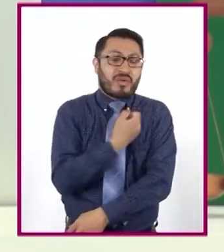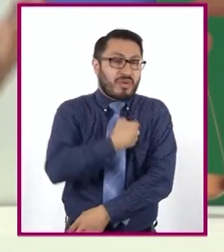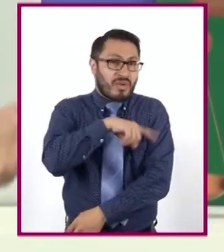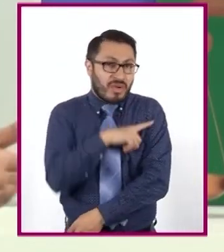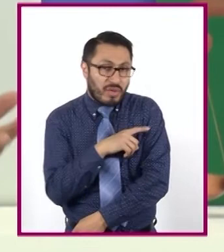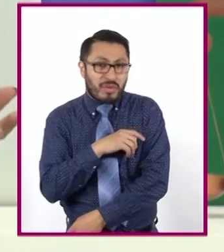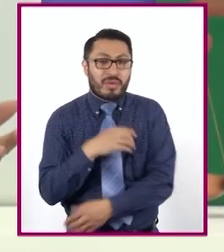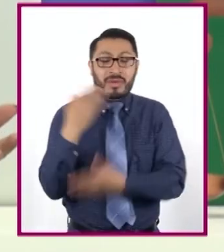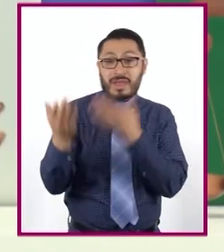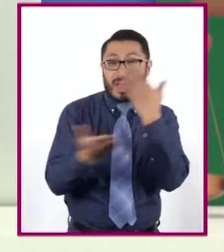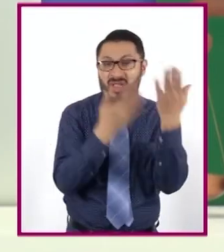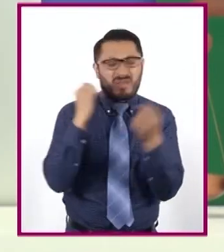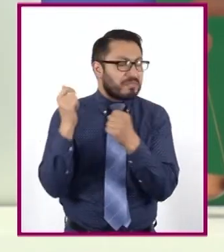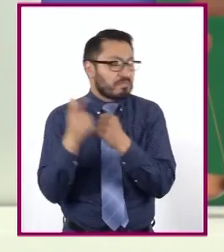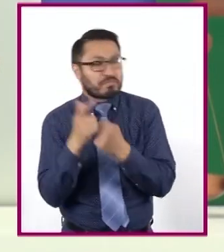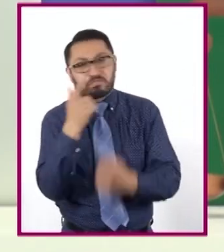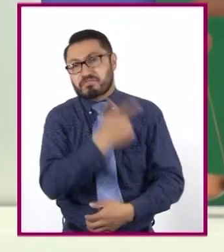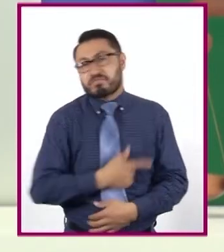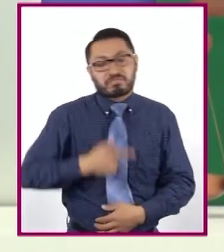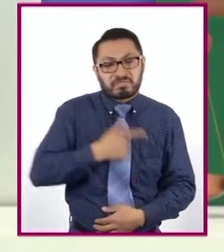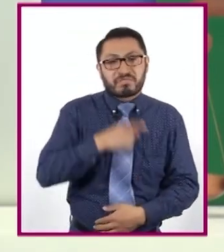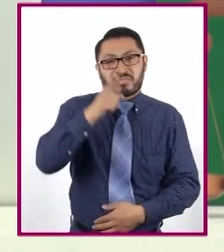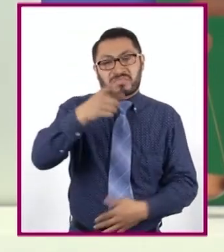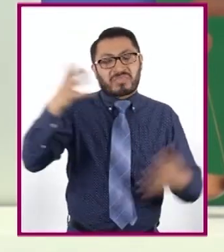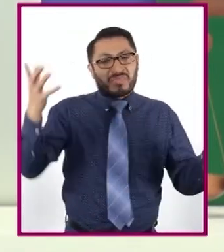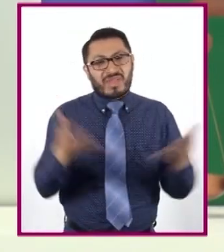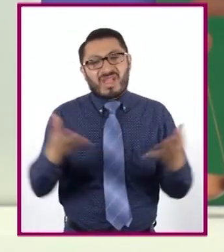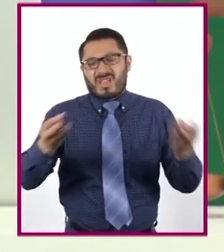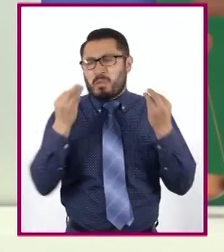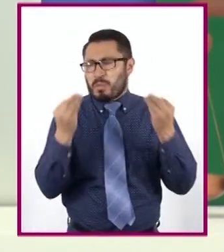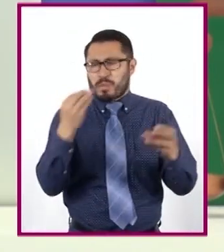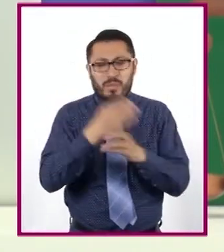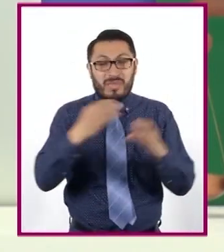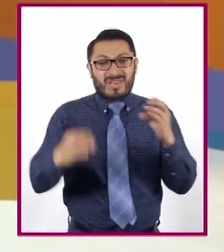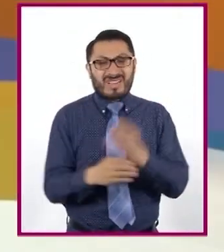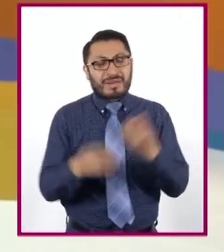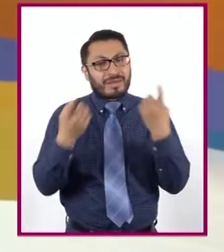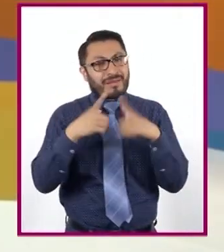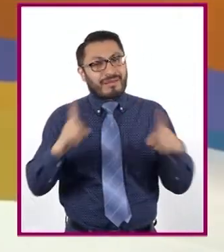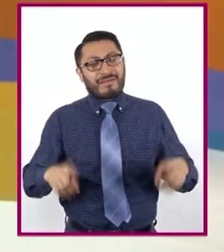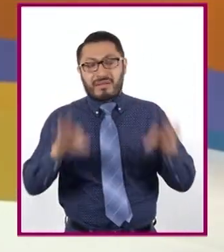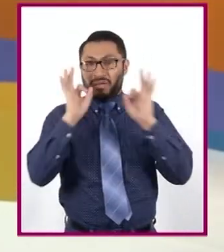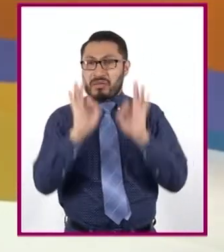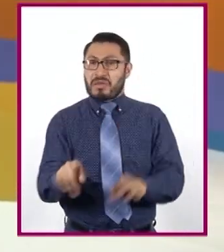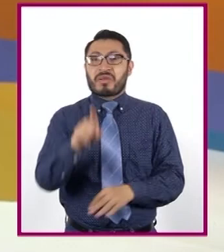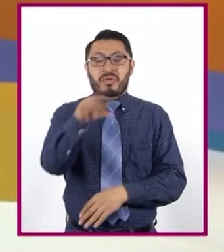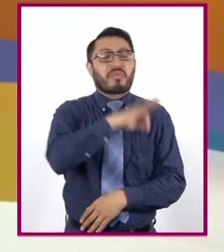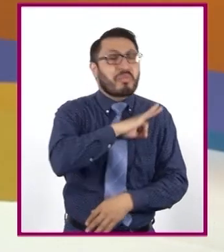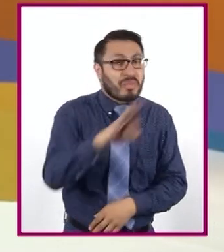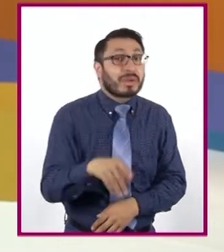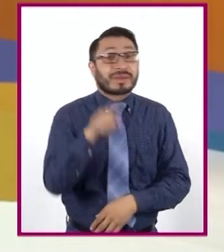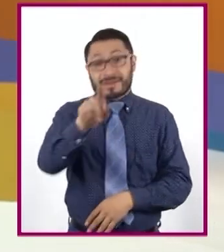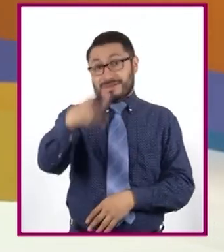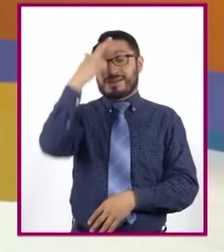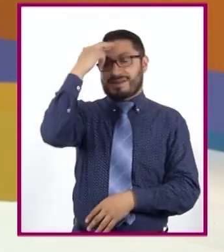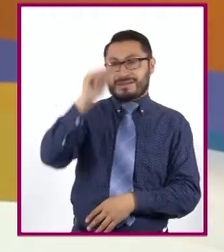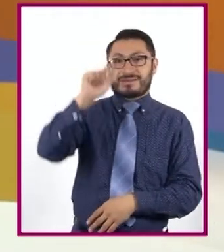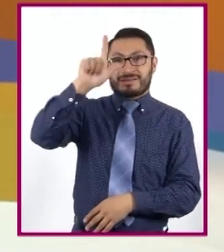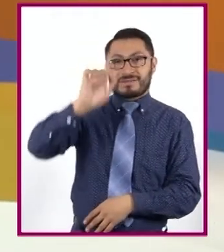o algún pasatiempo. Pueden hacer mucho por su desarrollo integral. Tienes razón,